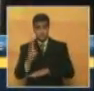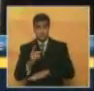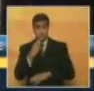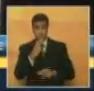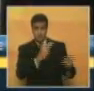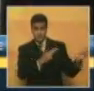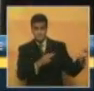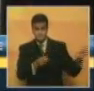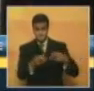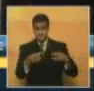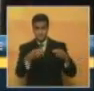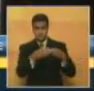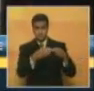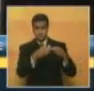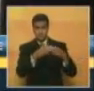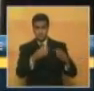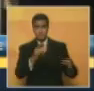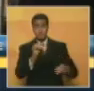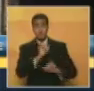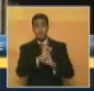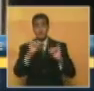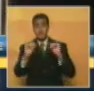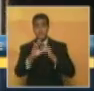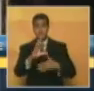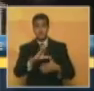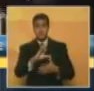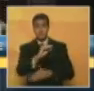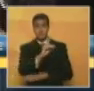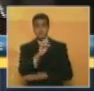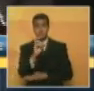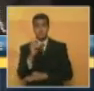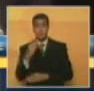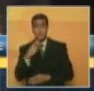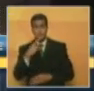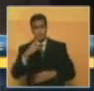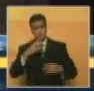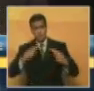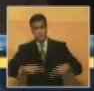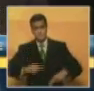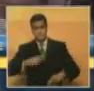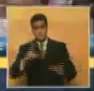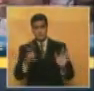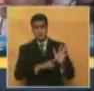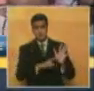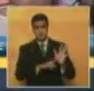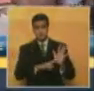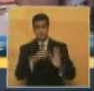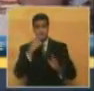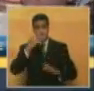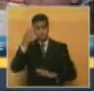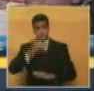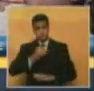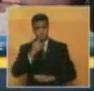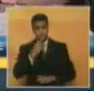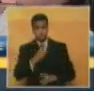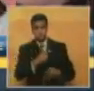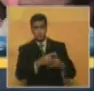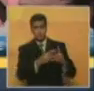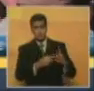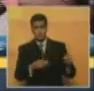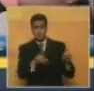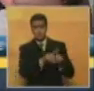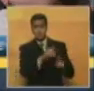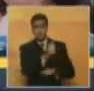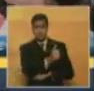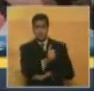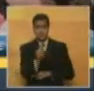que invite a una delegación de la Comisión Interamericana de Derechos Humanos para que visite nuestro país y constate in situ la situación de